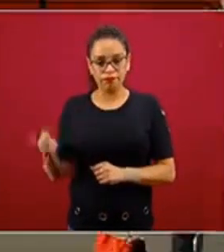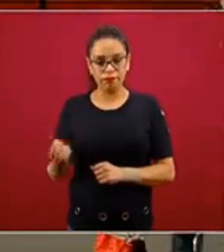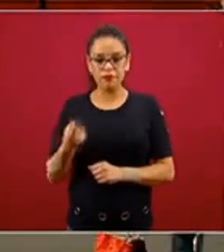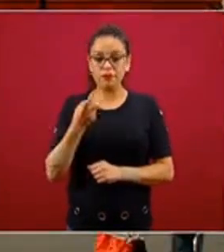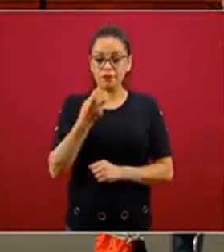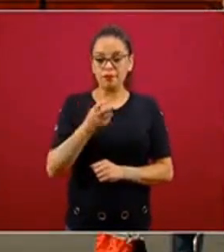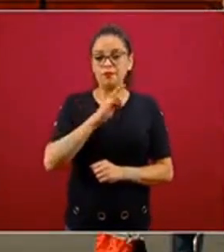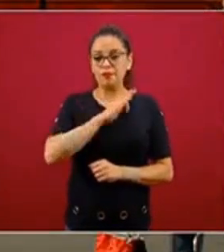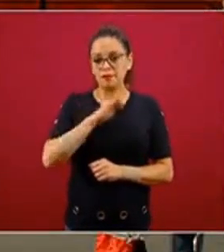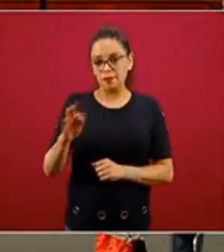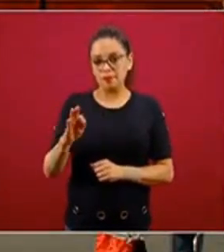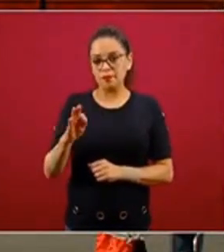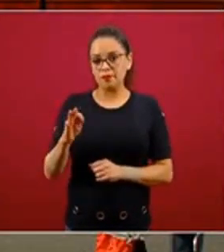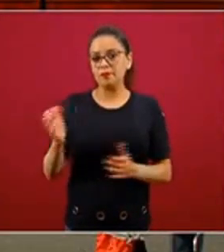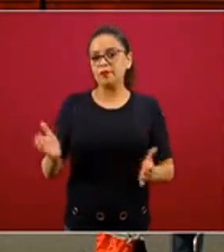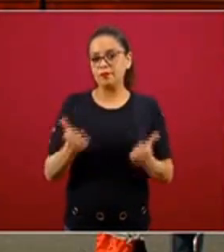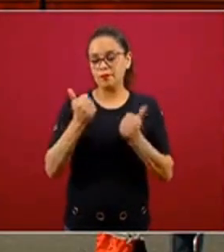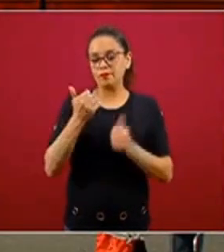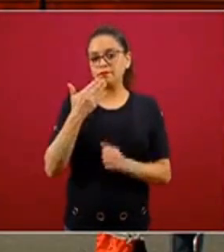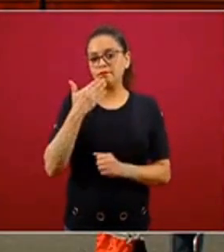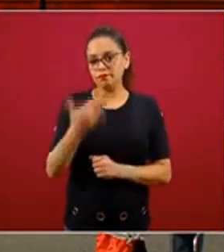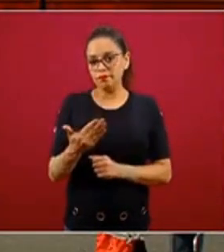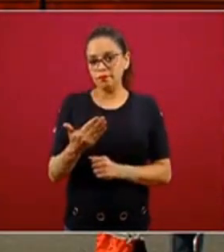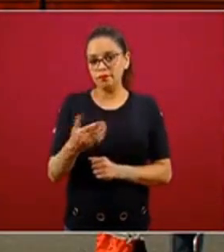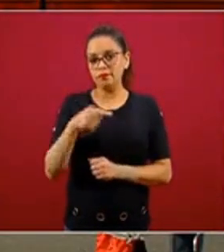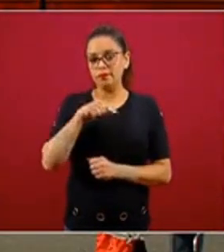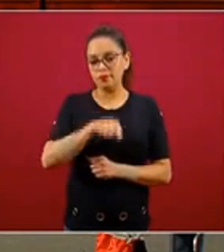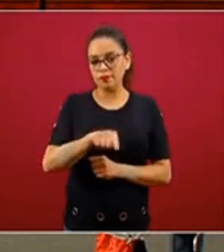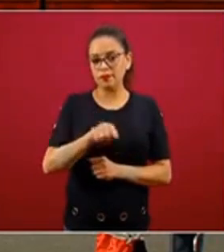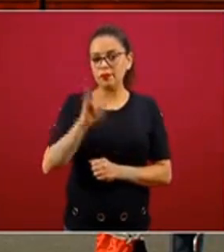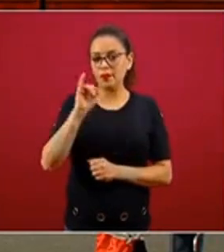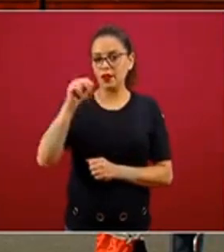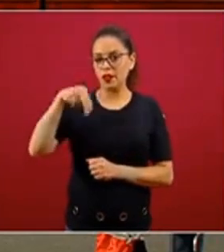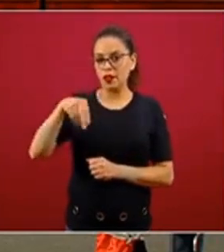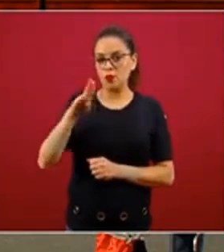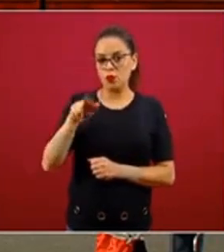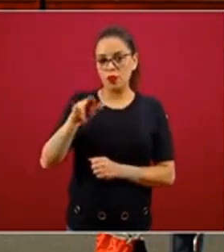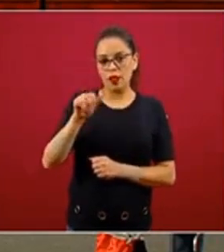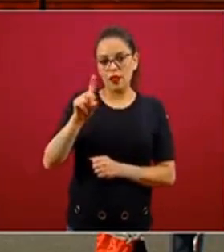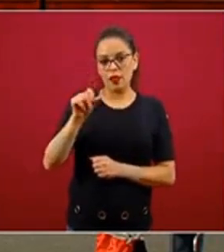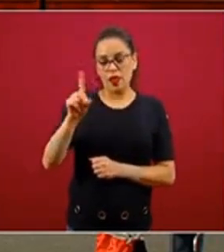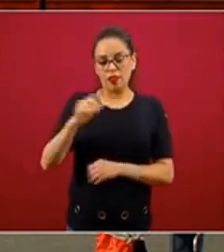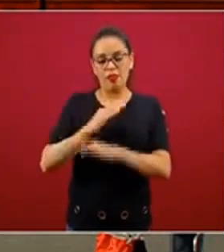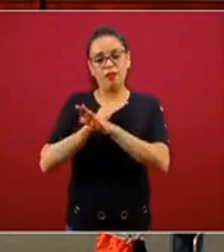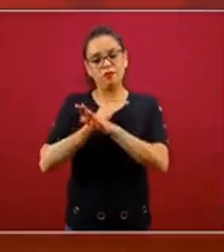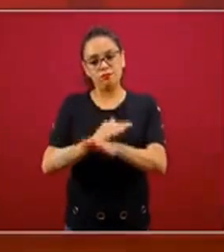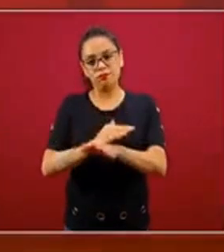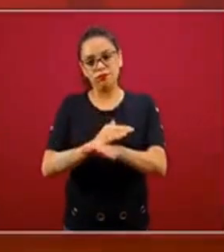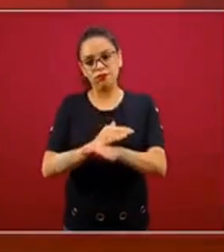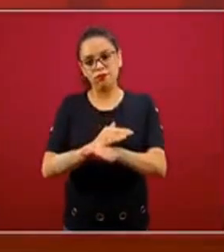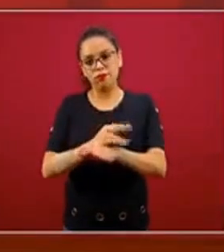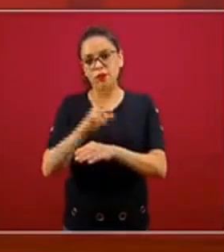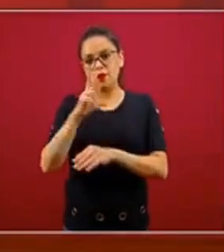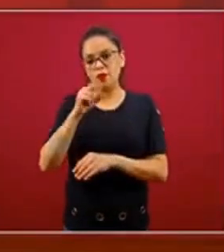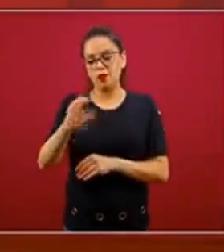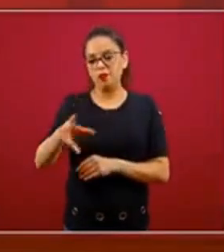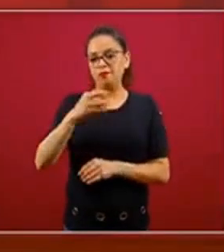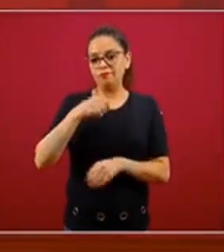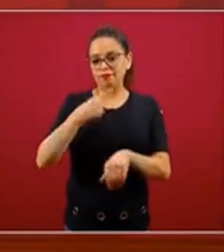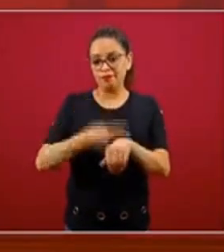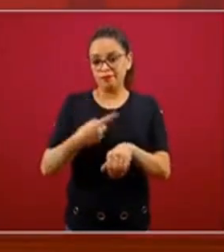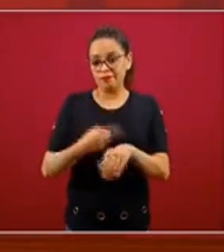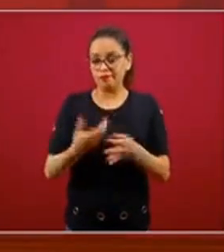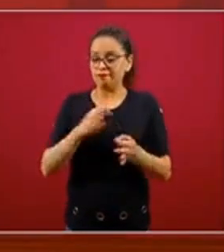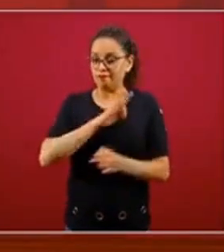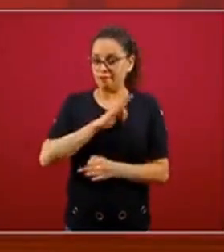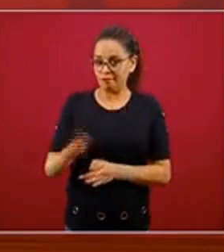esa situación a través de lo que se llama la inmunidad de rebaño. Este es, en términos generales, algo de lo que puede